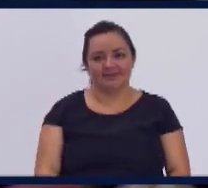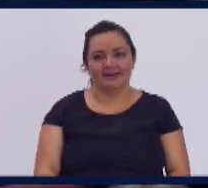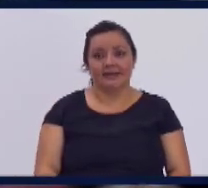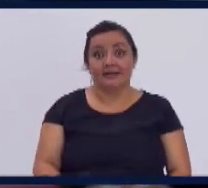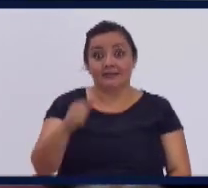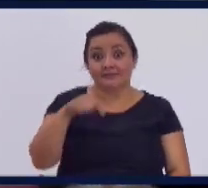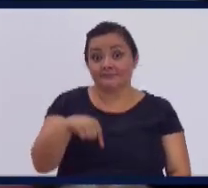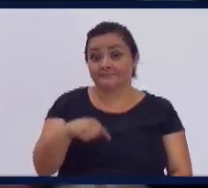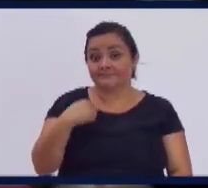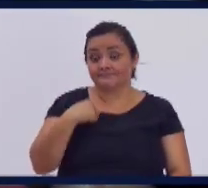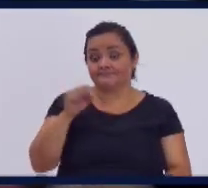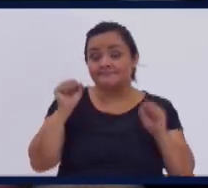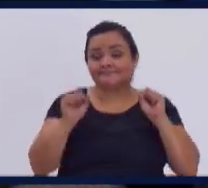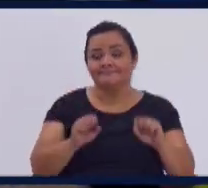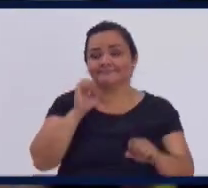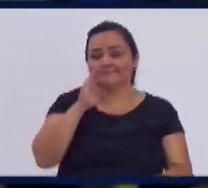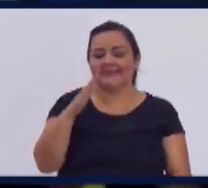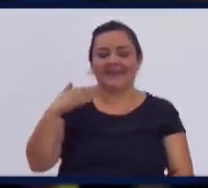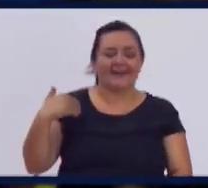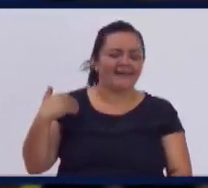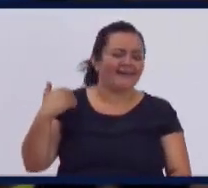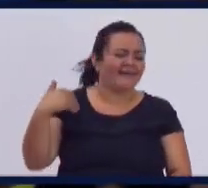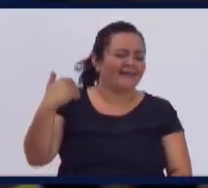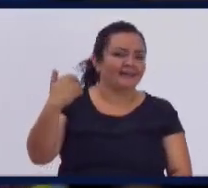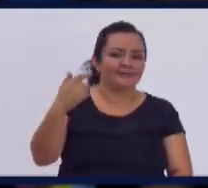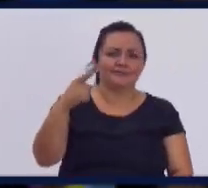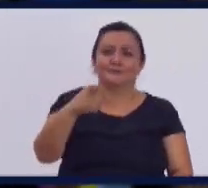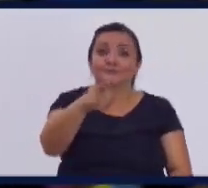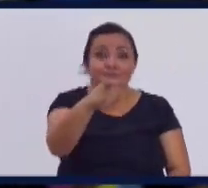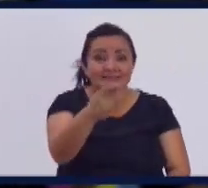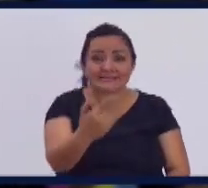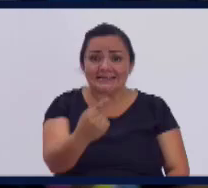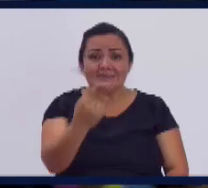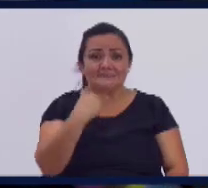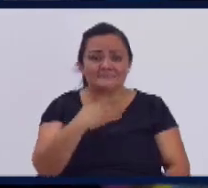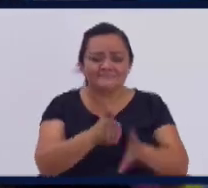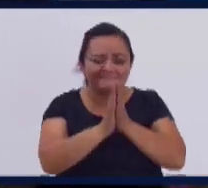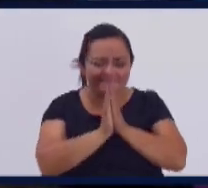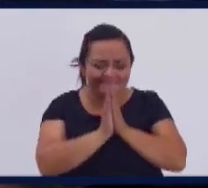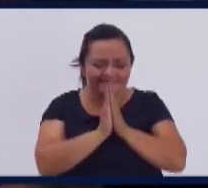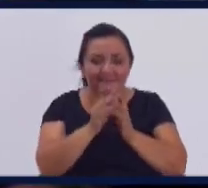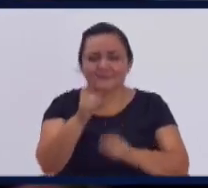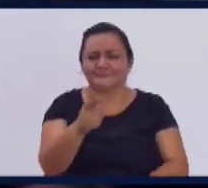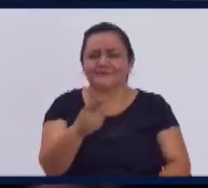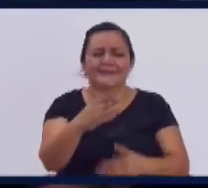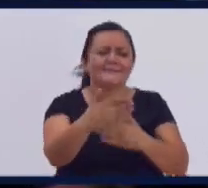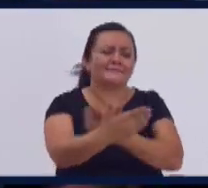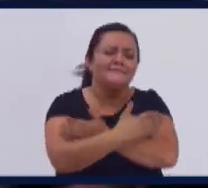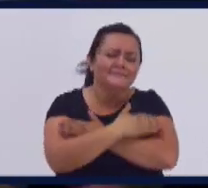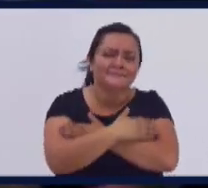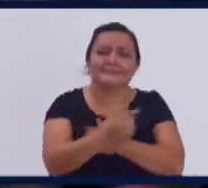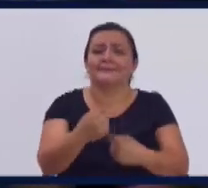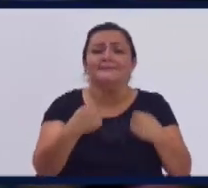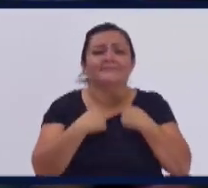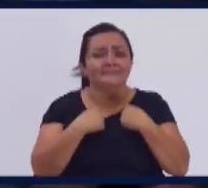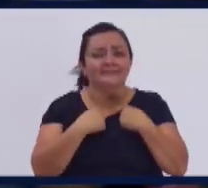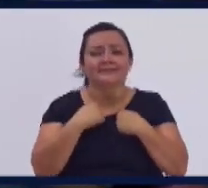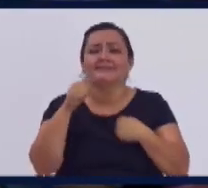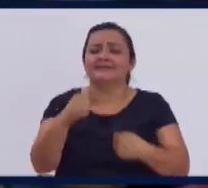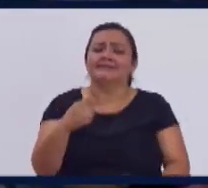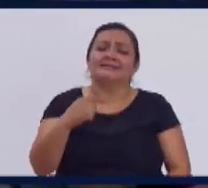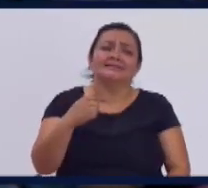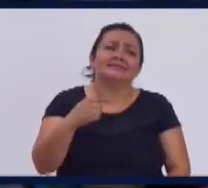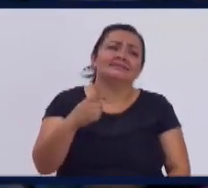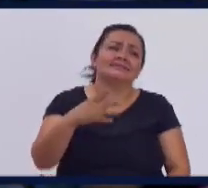Hoy puedo decir yo, después de tantos años, que ustedes oraron por mí, que ustedes me prepararon, que ustedes me recibieron, que ustedes me han acompañado